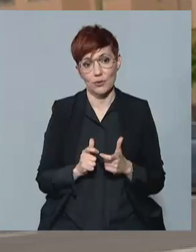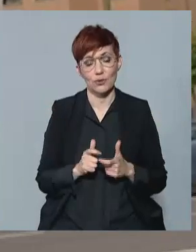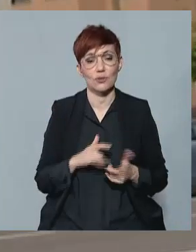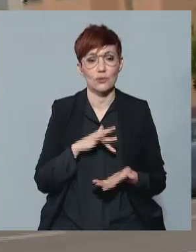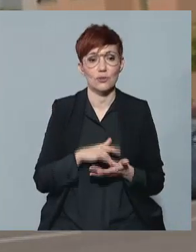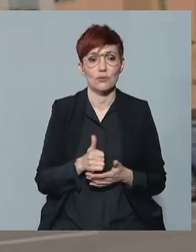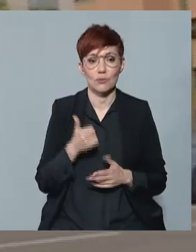sigue endureciendo